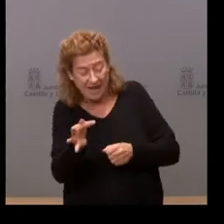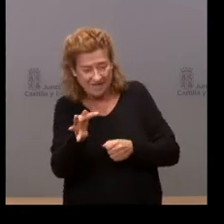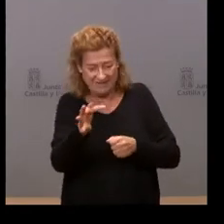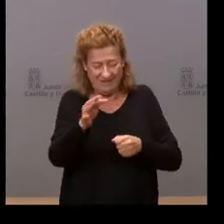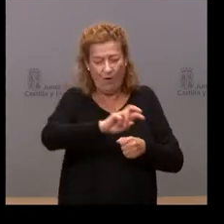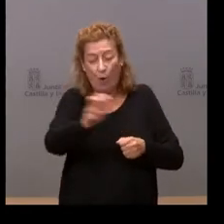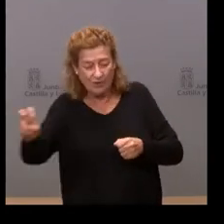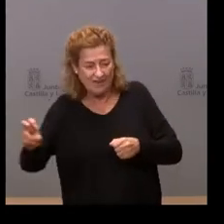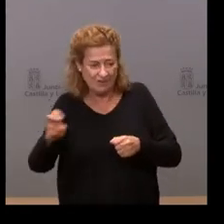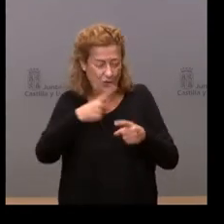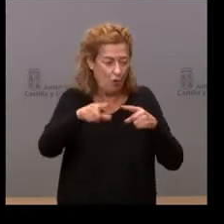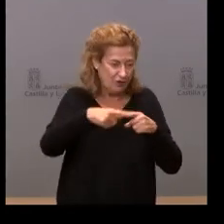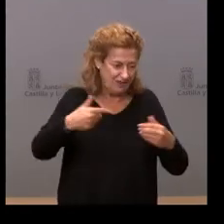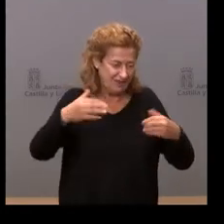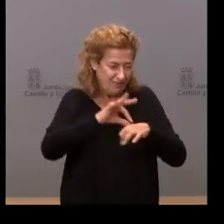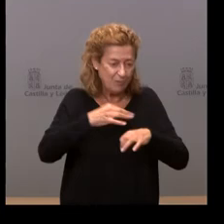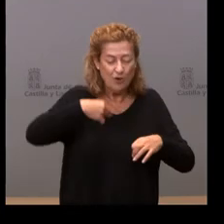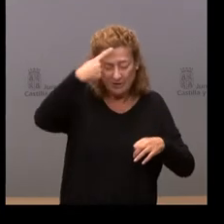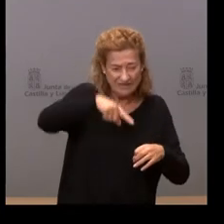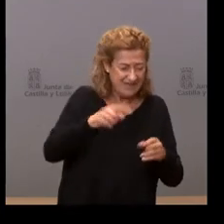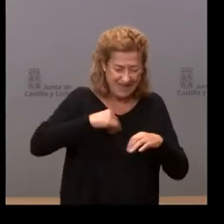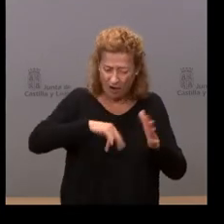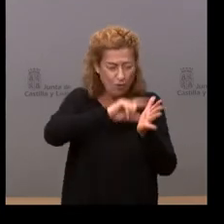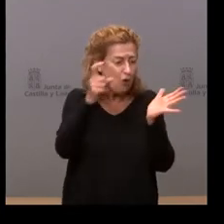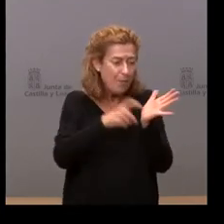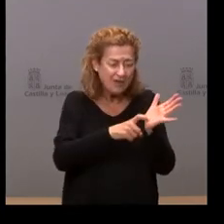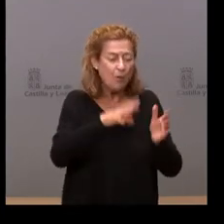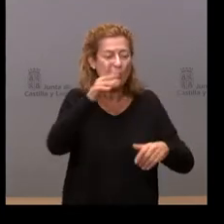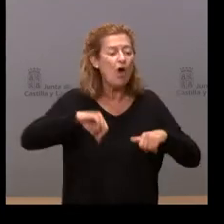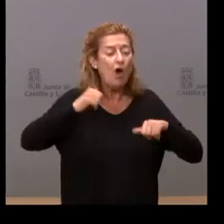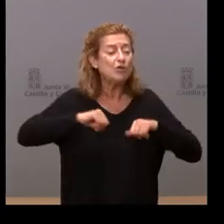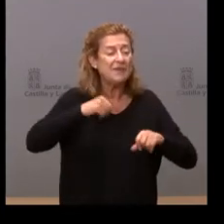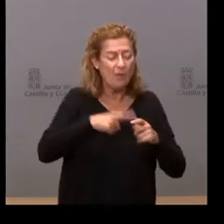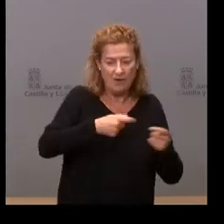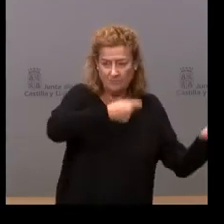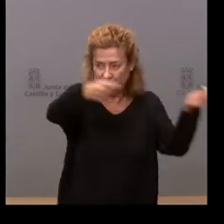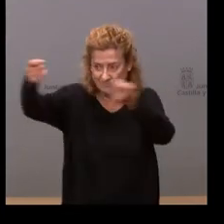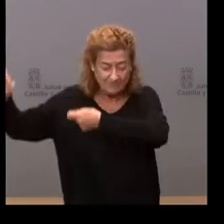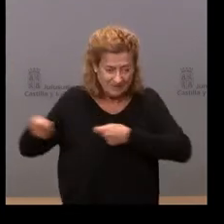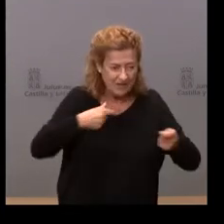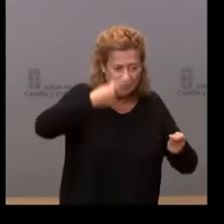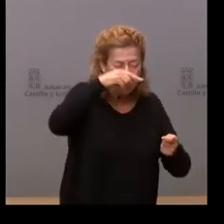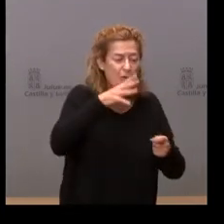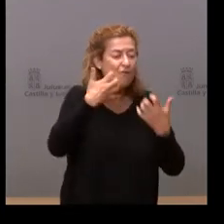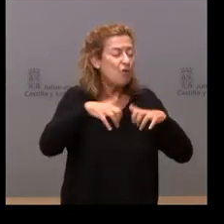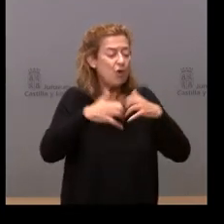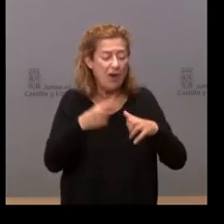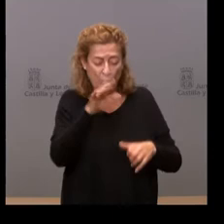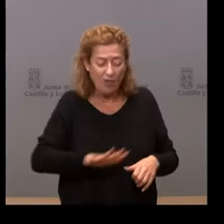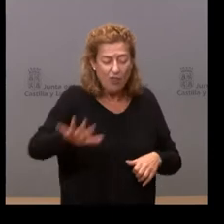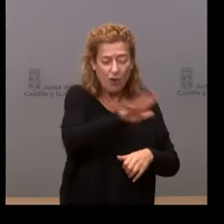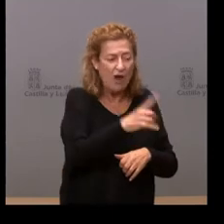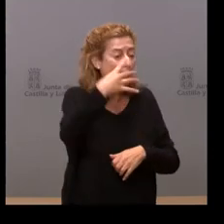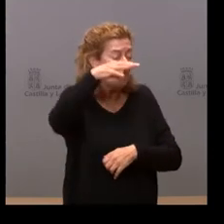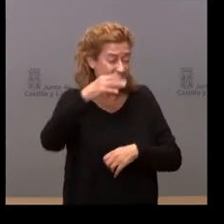desplazan pacientes de unos hospitales a otras porque funciona como un área única de salud pero no sé si nos puede decir si están pendientes de esta